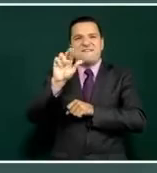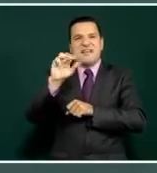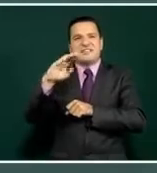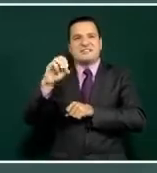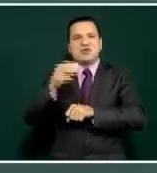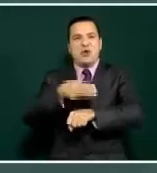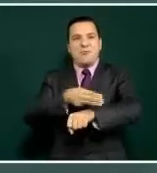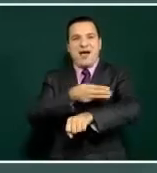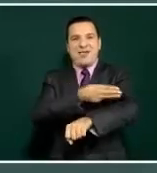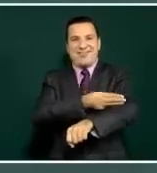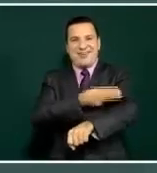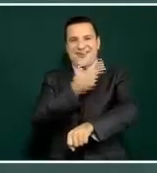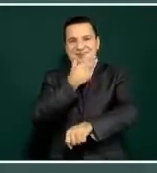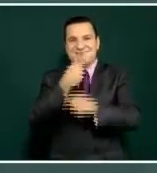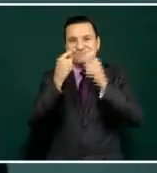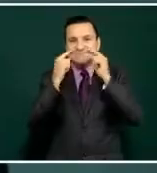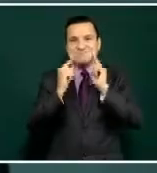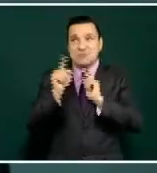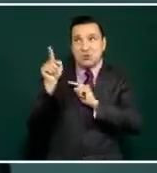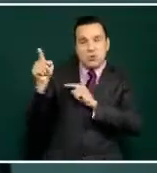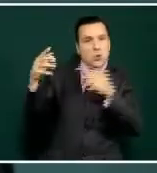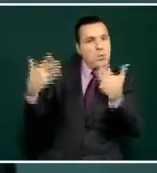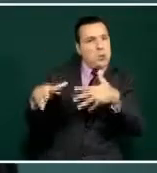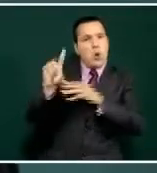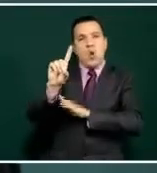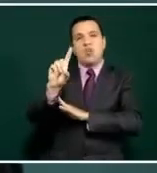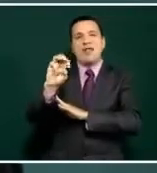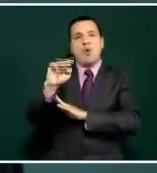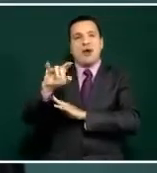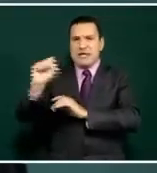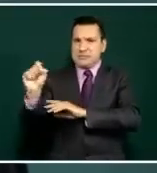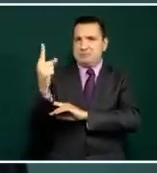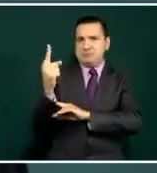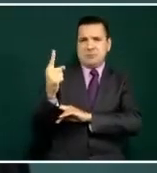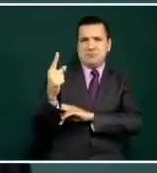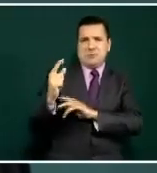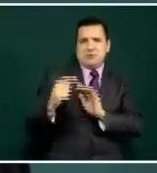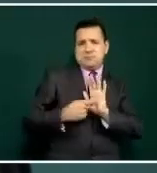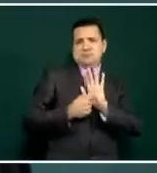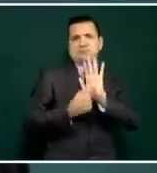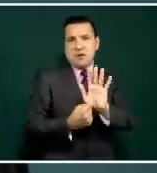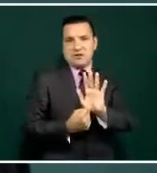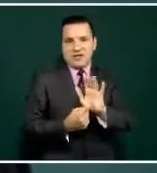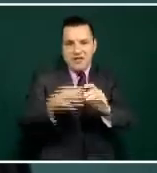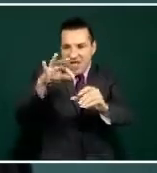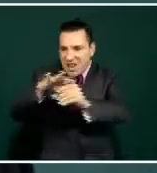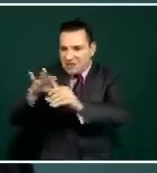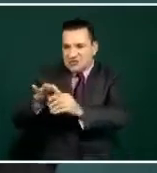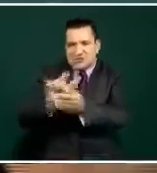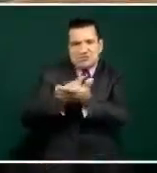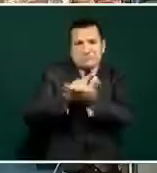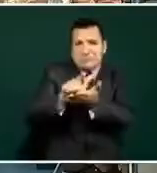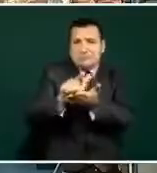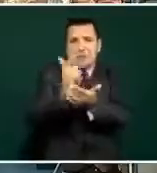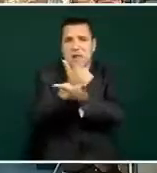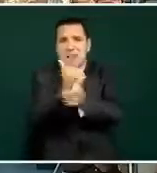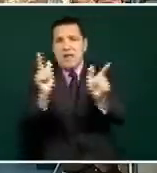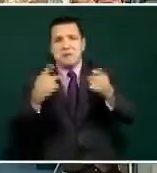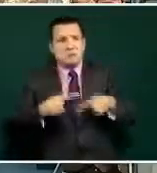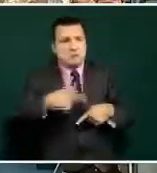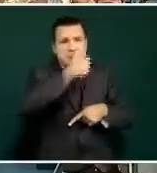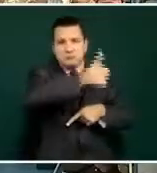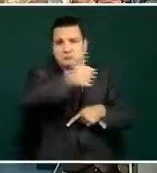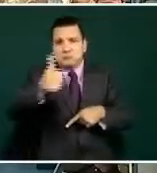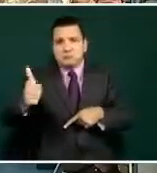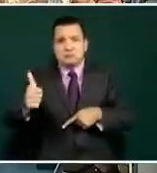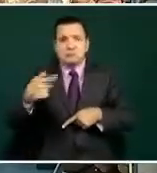el apóstol de la democracia, que las elecciones sean limpias, sean libres, pero esto depende